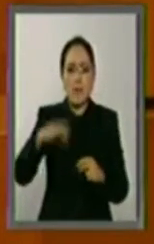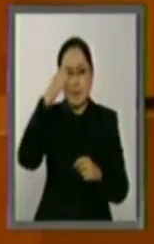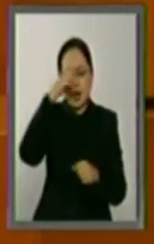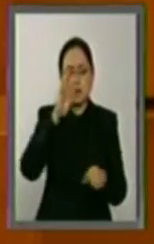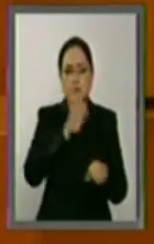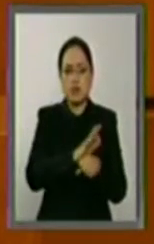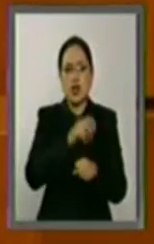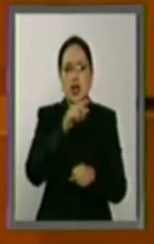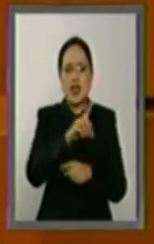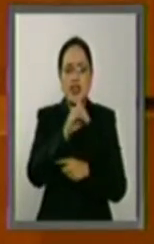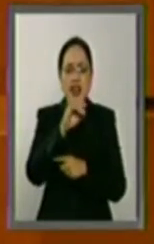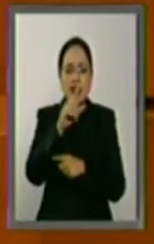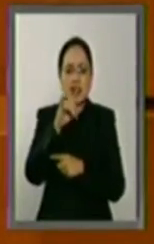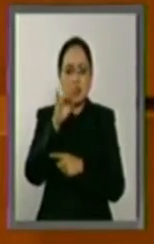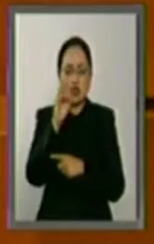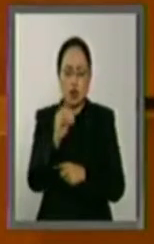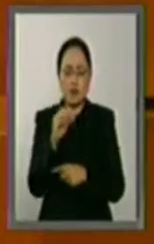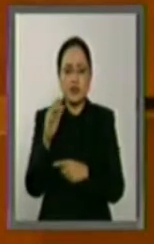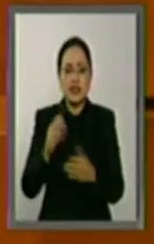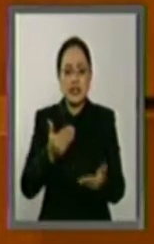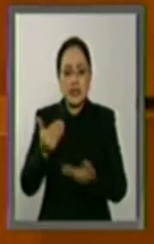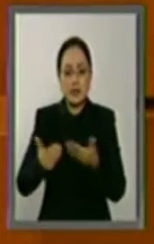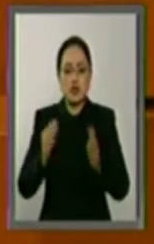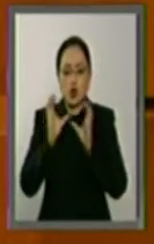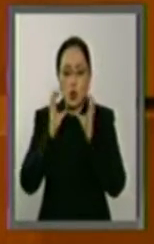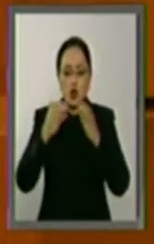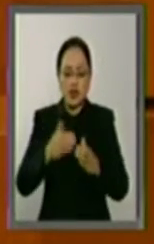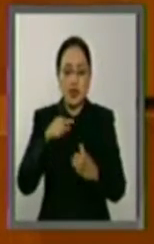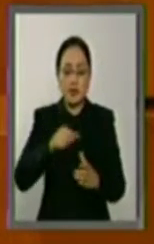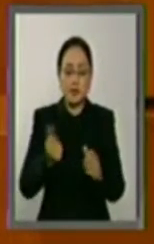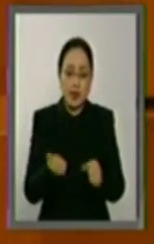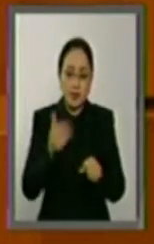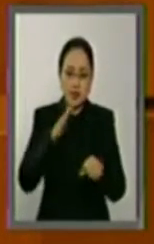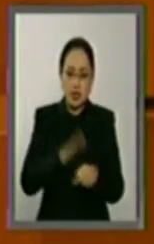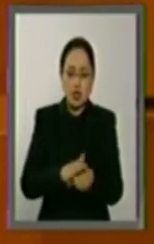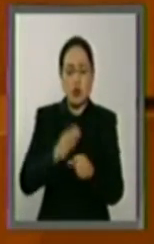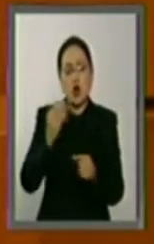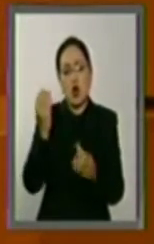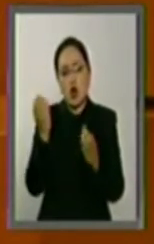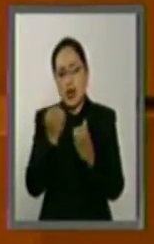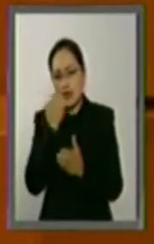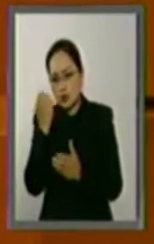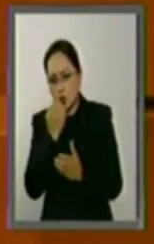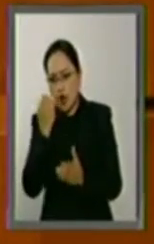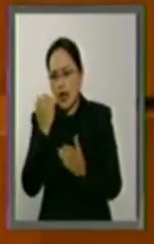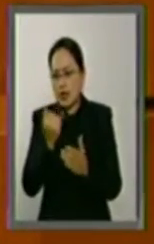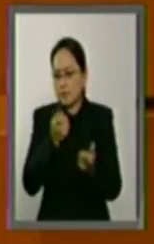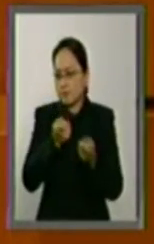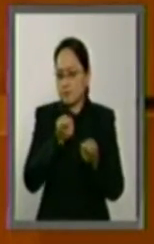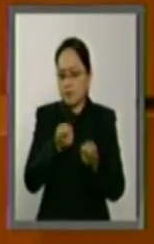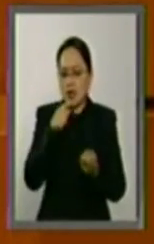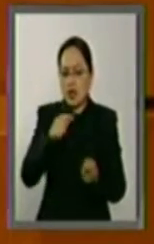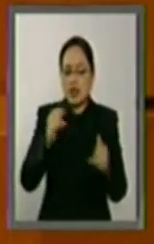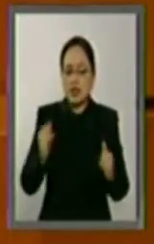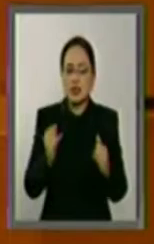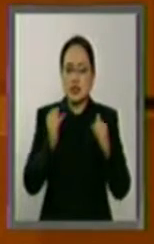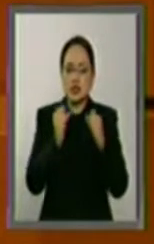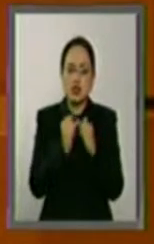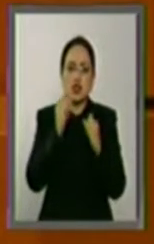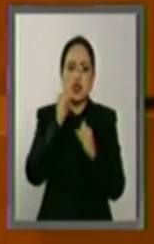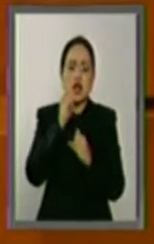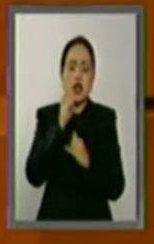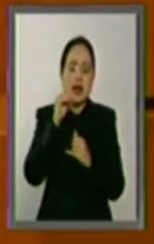delito y servicios a la comunidad, tanto en el ámbito académico administrativo como en el operativo del Instituto Nacional de